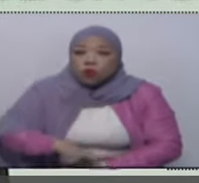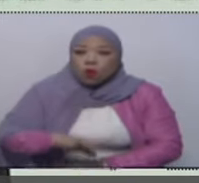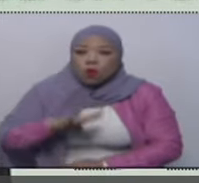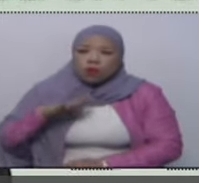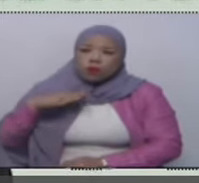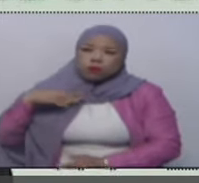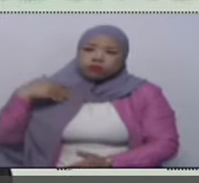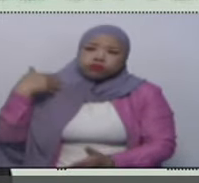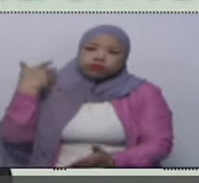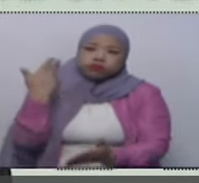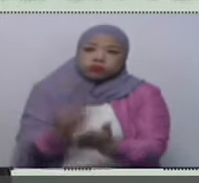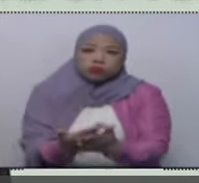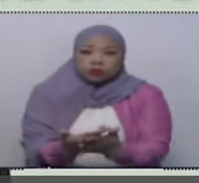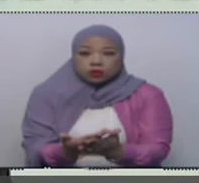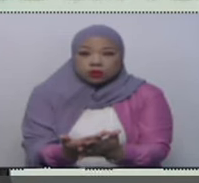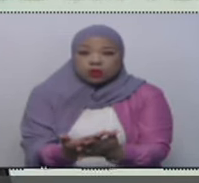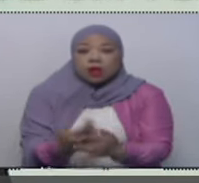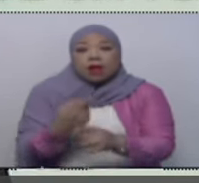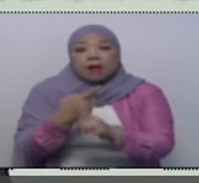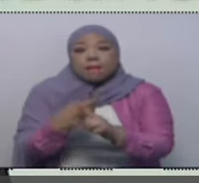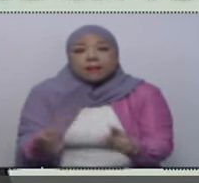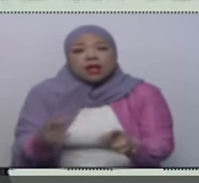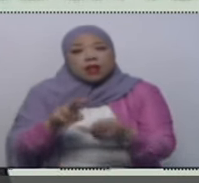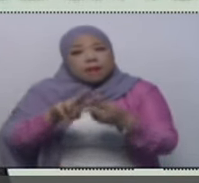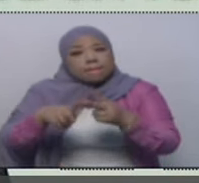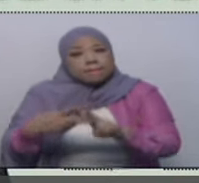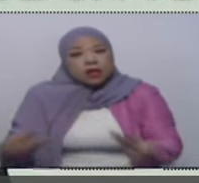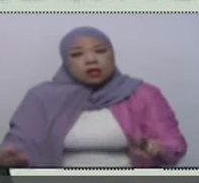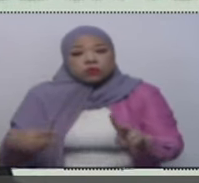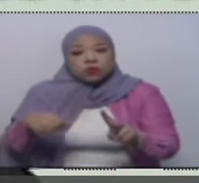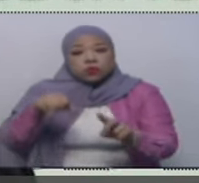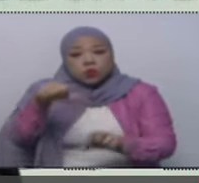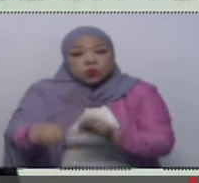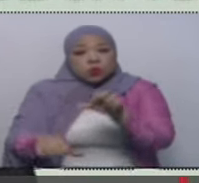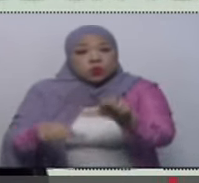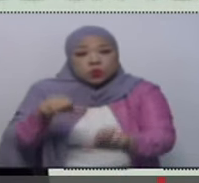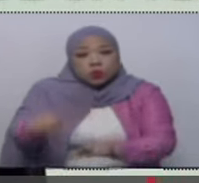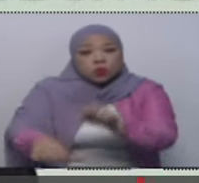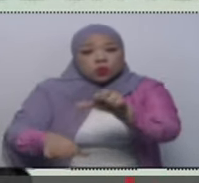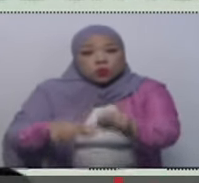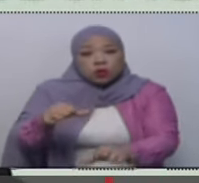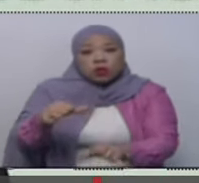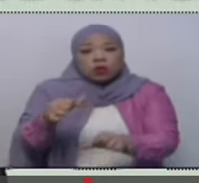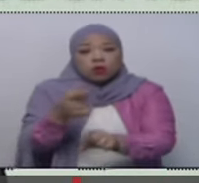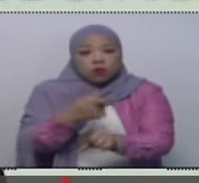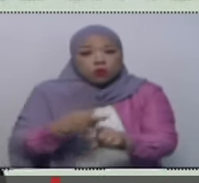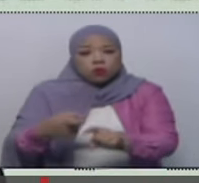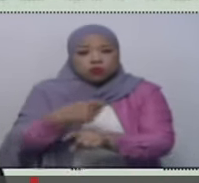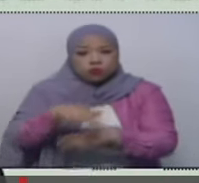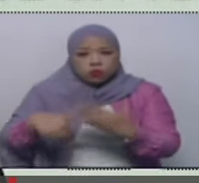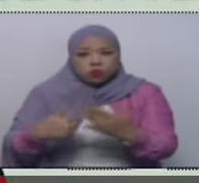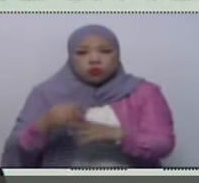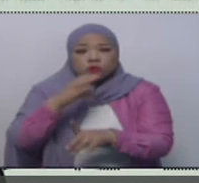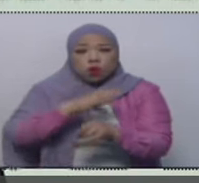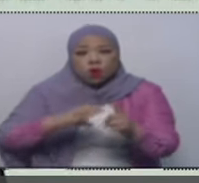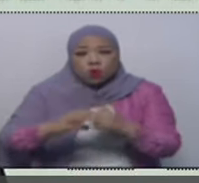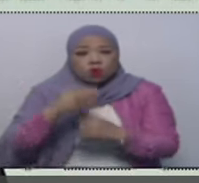armonía, lo que siglo por siglo, generación por generación ha llegado a nosotros.